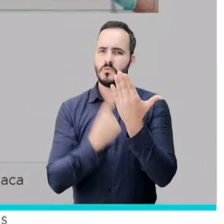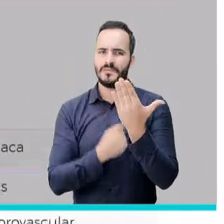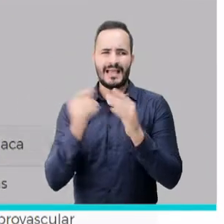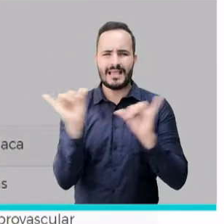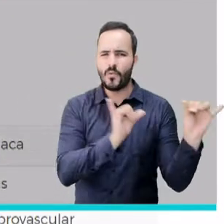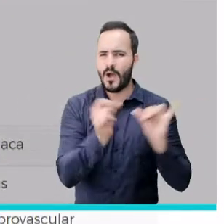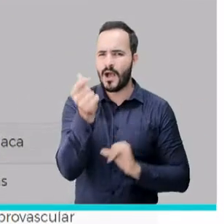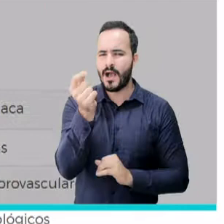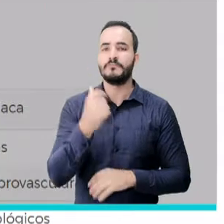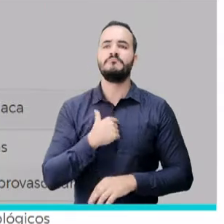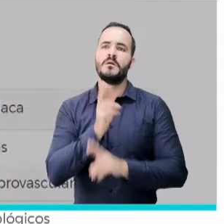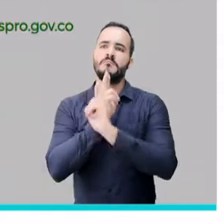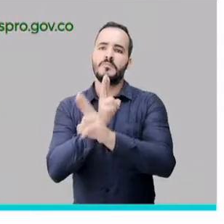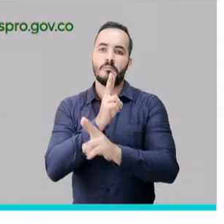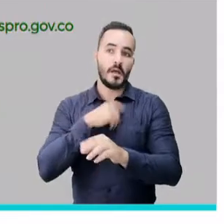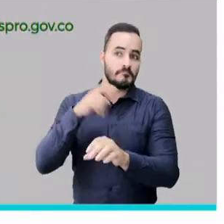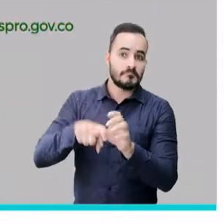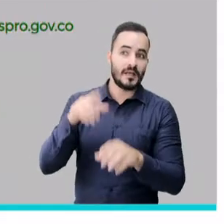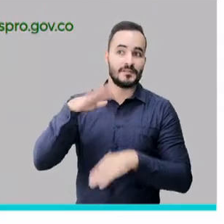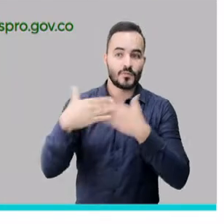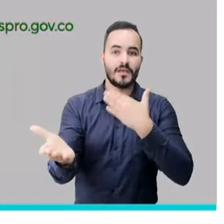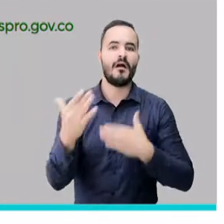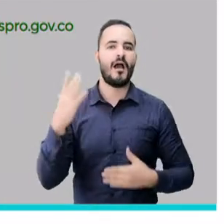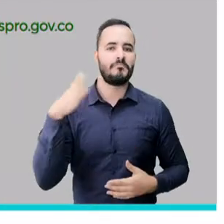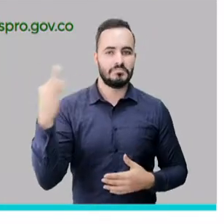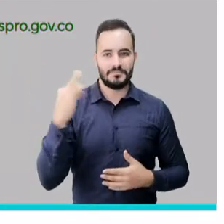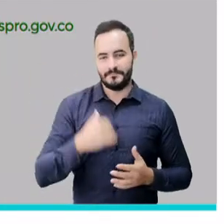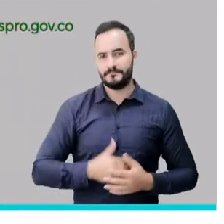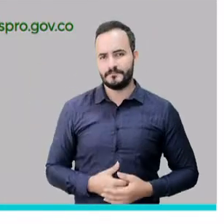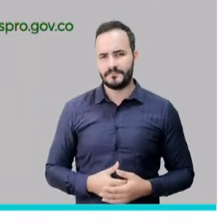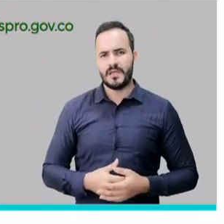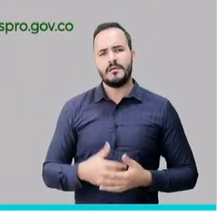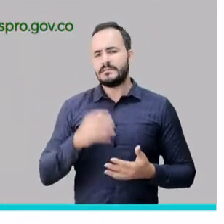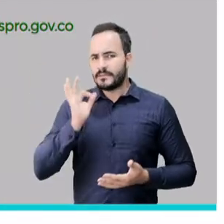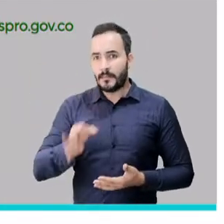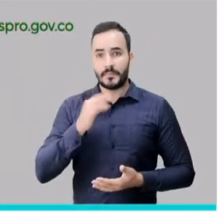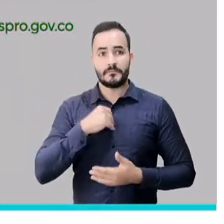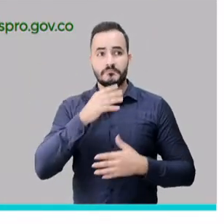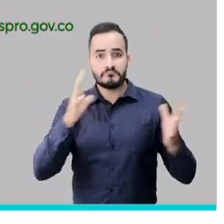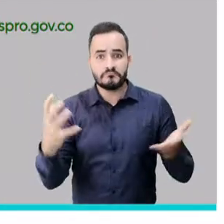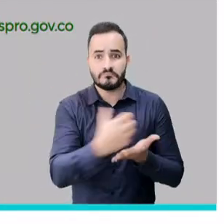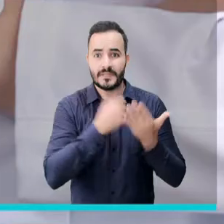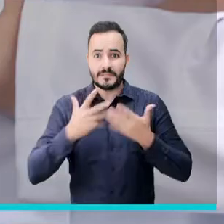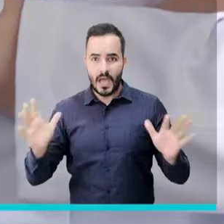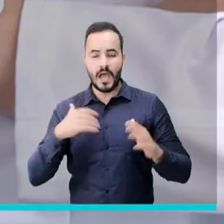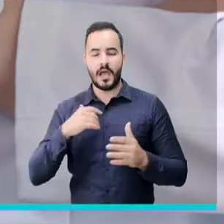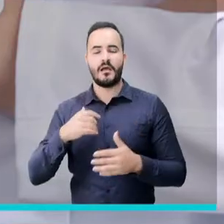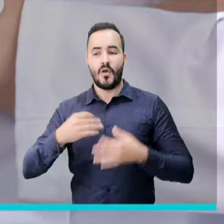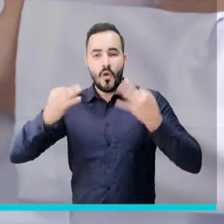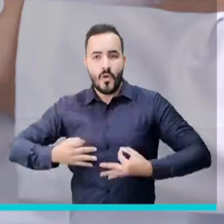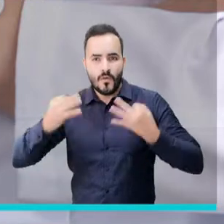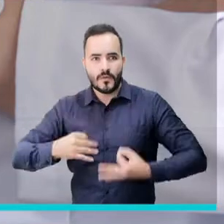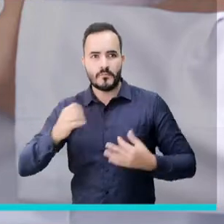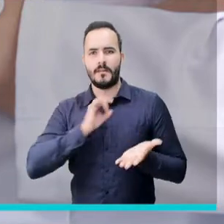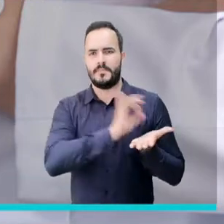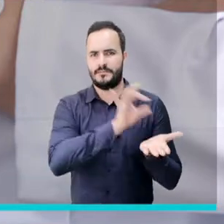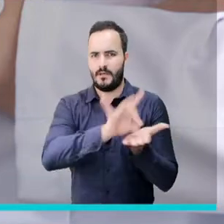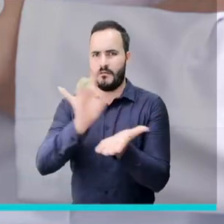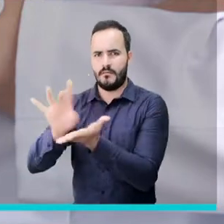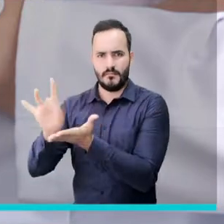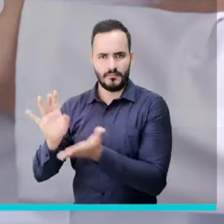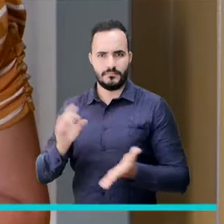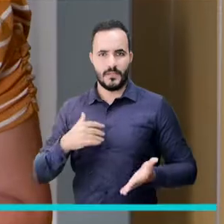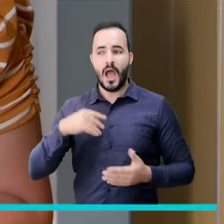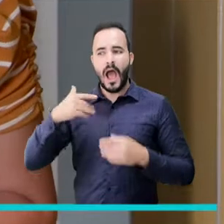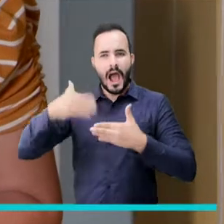enlinea.metrosalud.gov.co y diligenciar las mismas preguntas para postularlos. De igual manera, estamos enviando un mensaje de